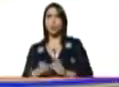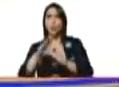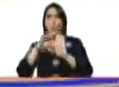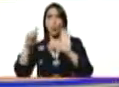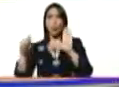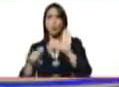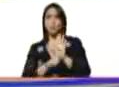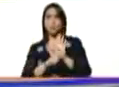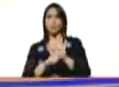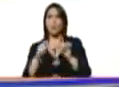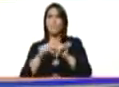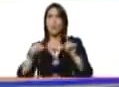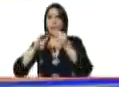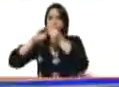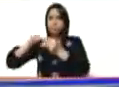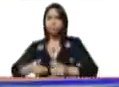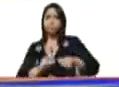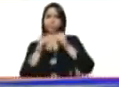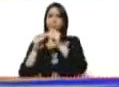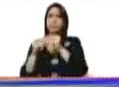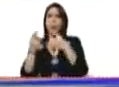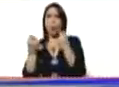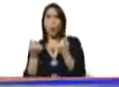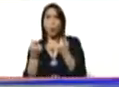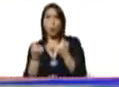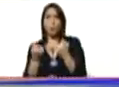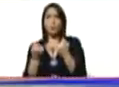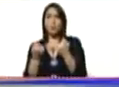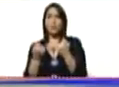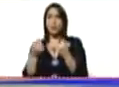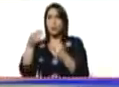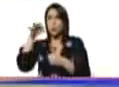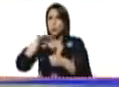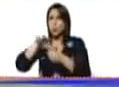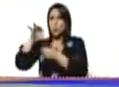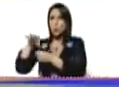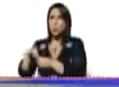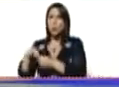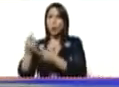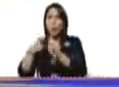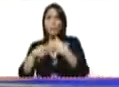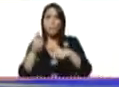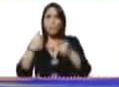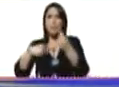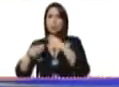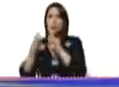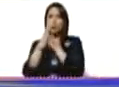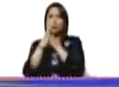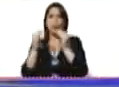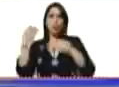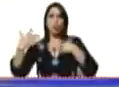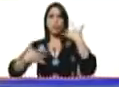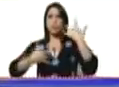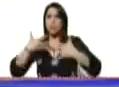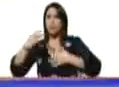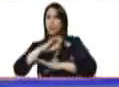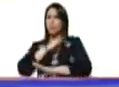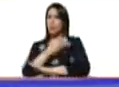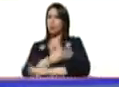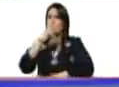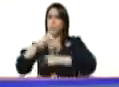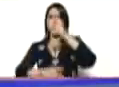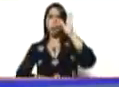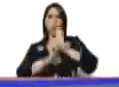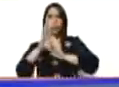constitucionales para la recuperación de la economía, de las finanzas, del comercio, de toda la actividad de las fuerzas productivas del